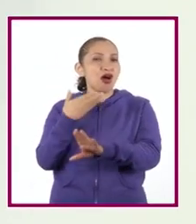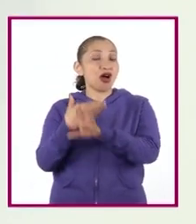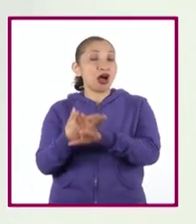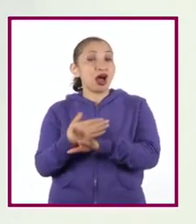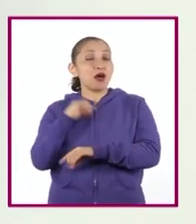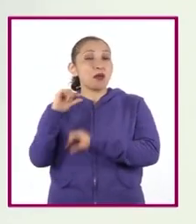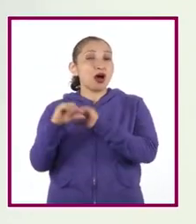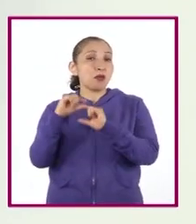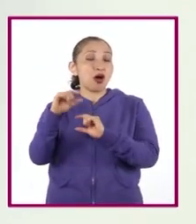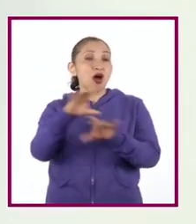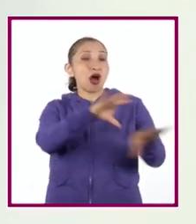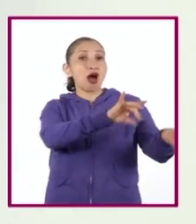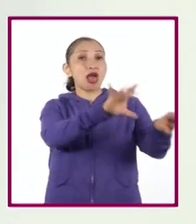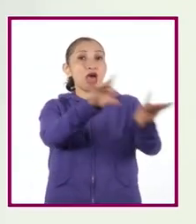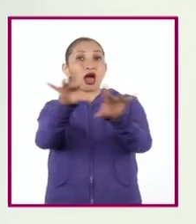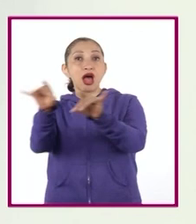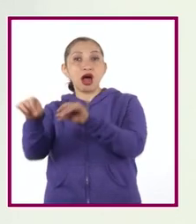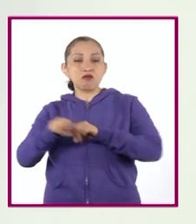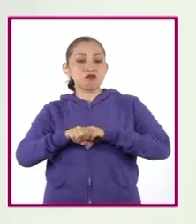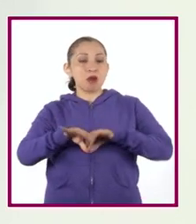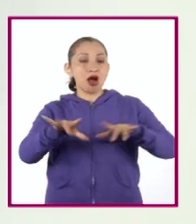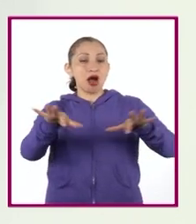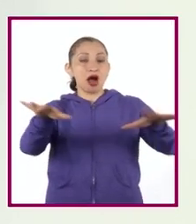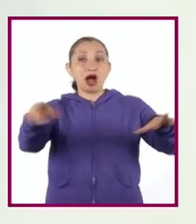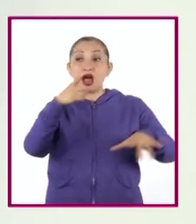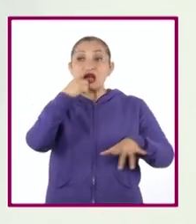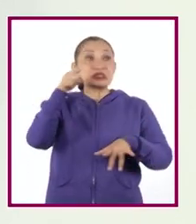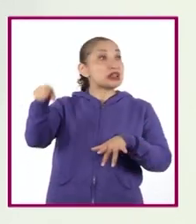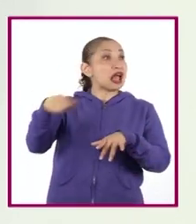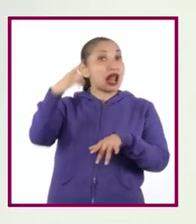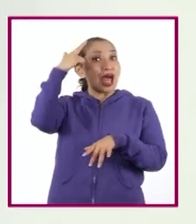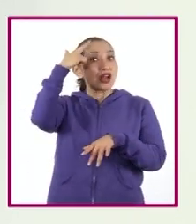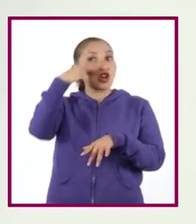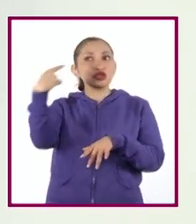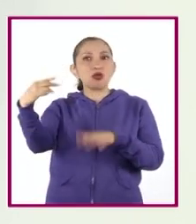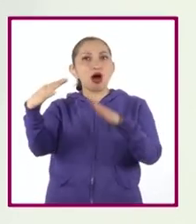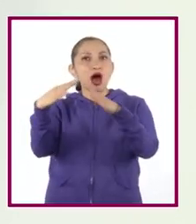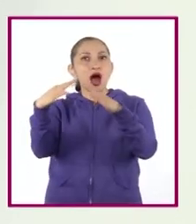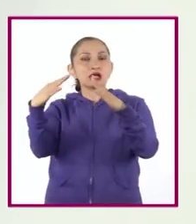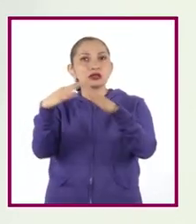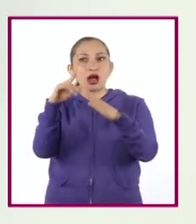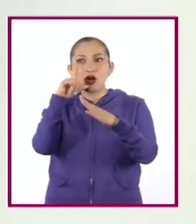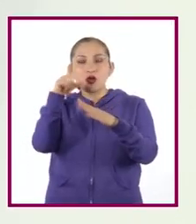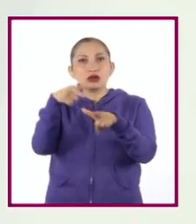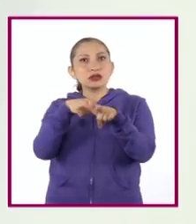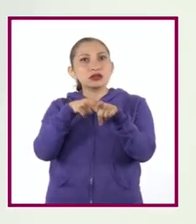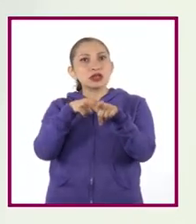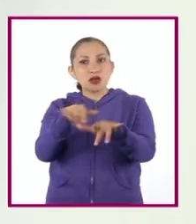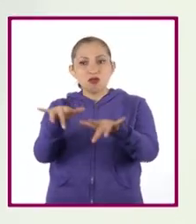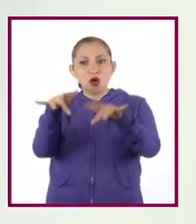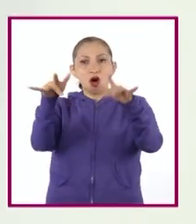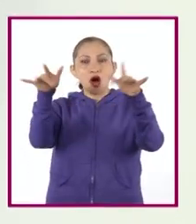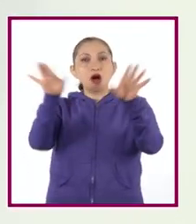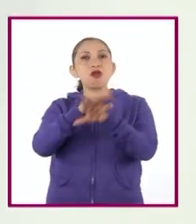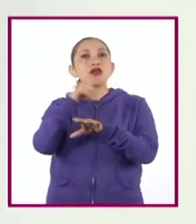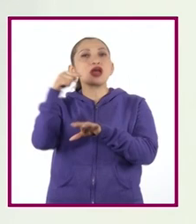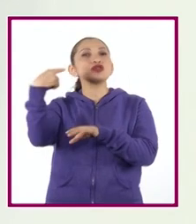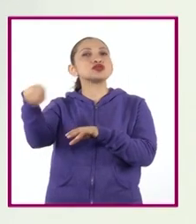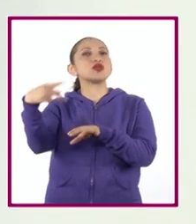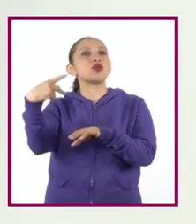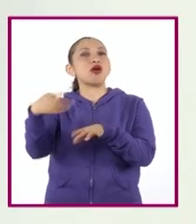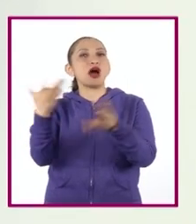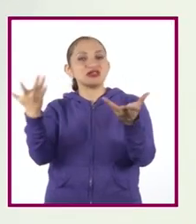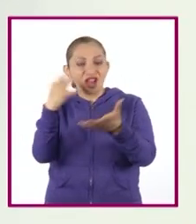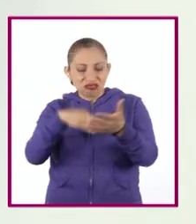fue creciendo el rumor de que en las noches su casa seguía iluminada debido a los rituales que